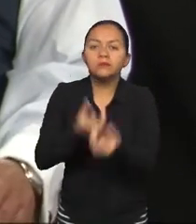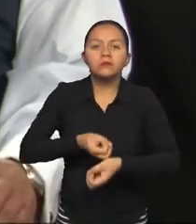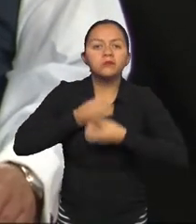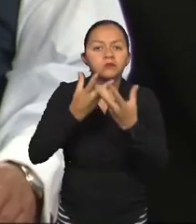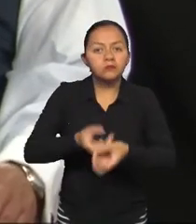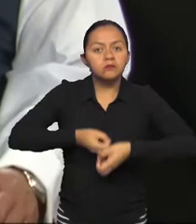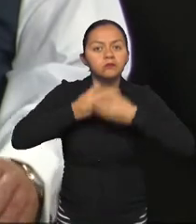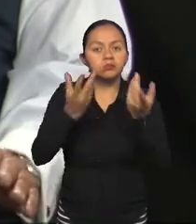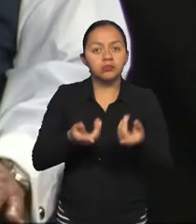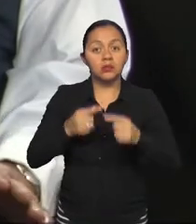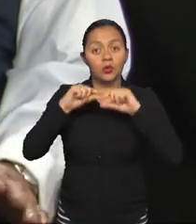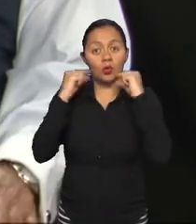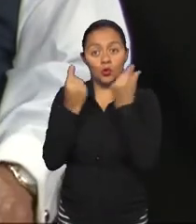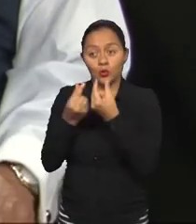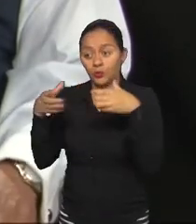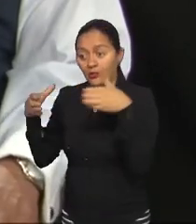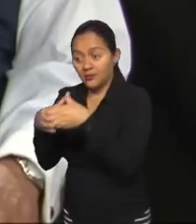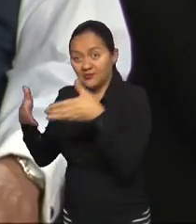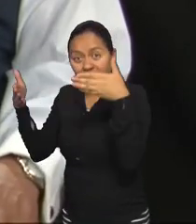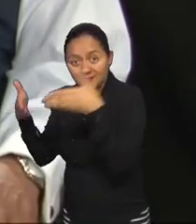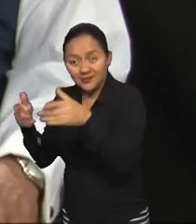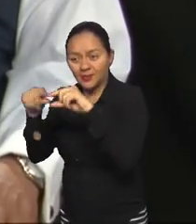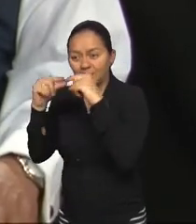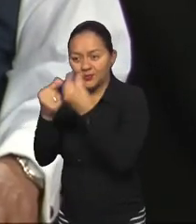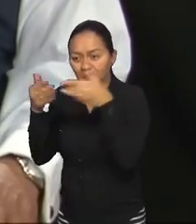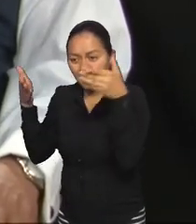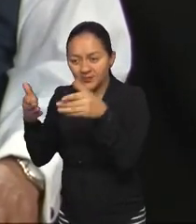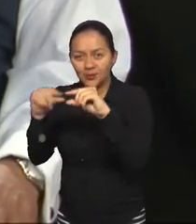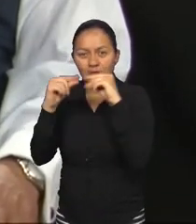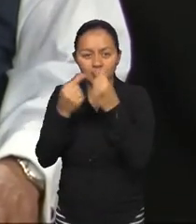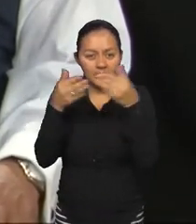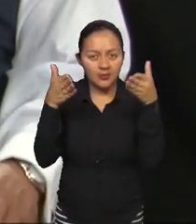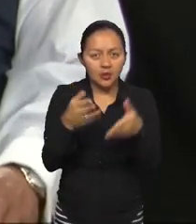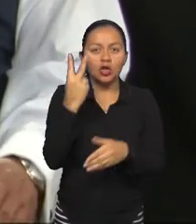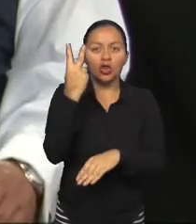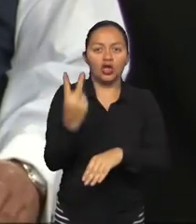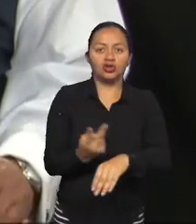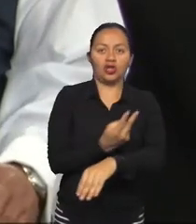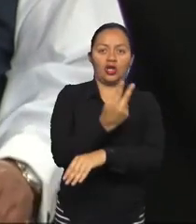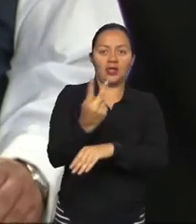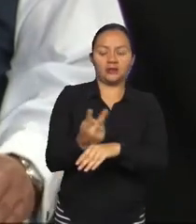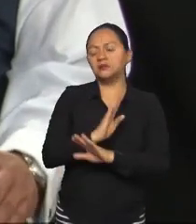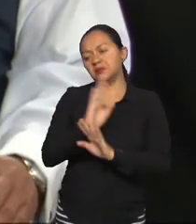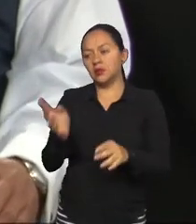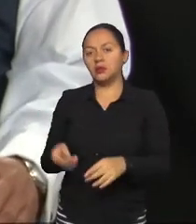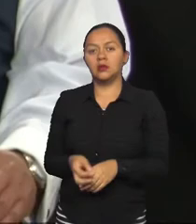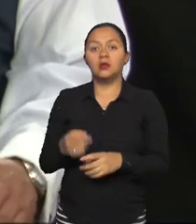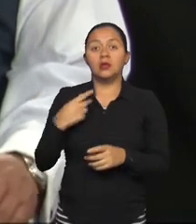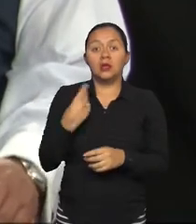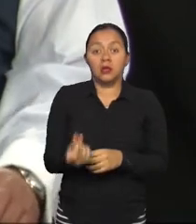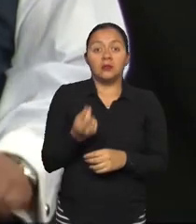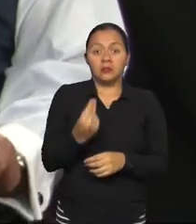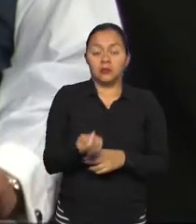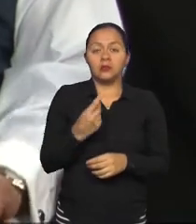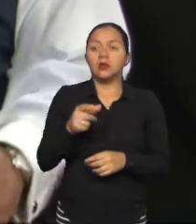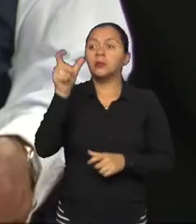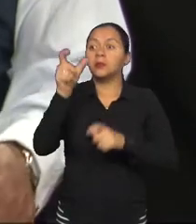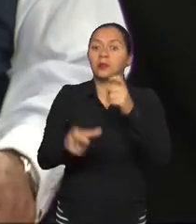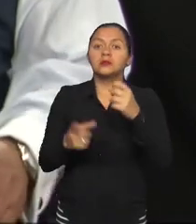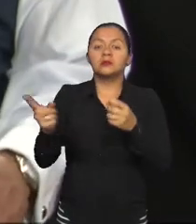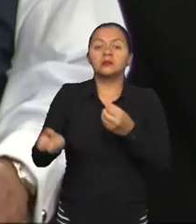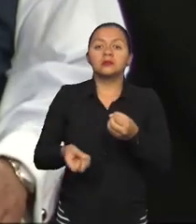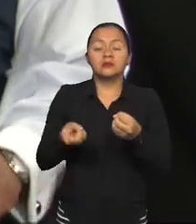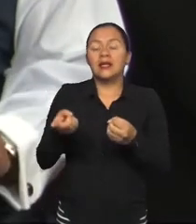focales ortodoxamente duran, qué sé yo, 2 horas. Esta vez teníamos que apresurarnos a terminar porque las personas, cuando